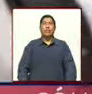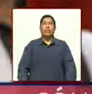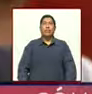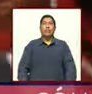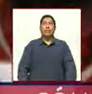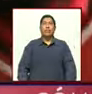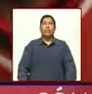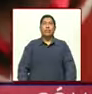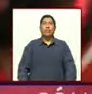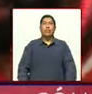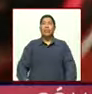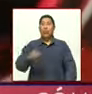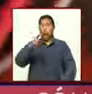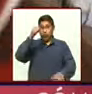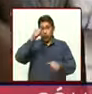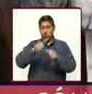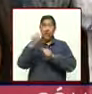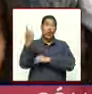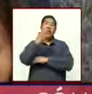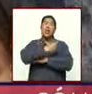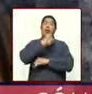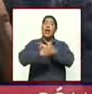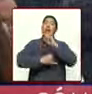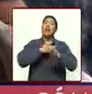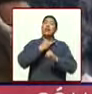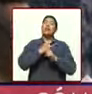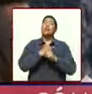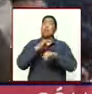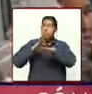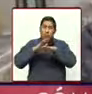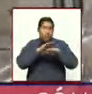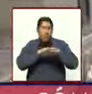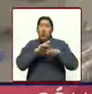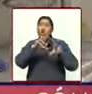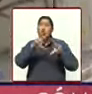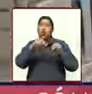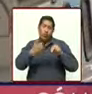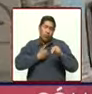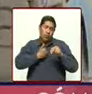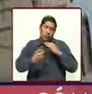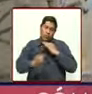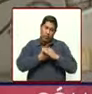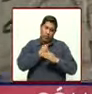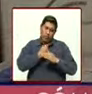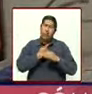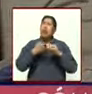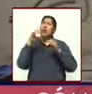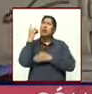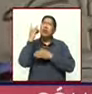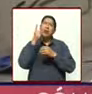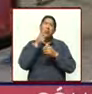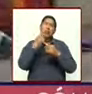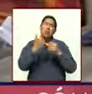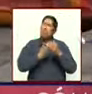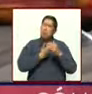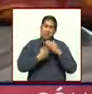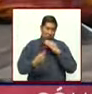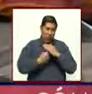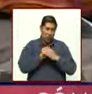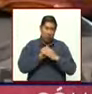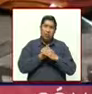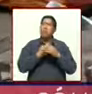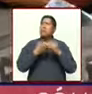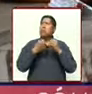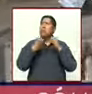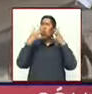Hoy, 10 de septiembre, se recuerda el Día Internacional de Prevención contra el Suicidio. En Bolivia las cifras lamentablemente no acompañan. Estamos